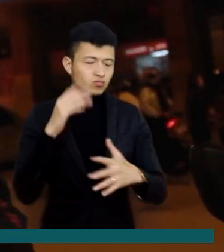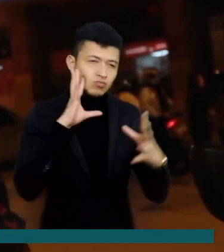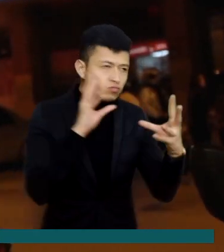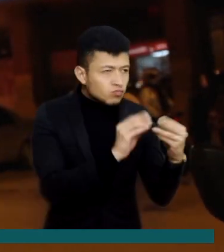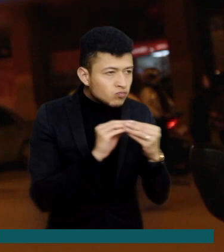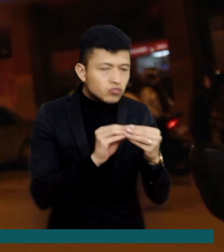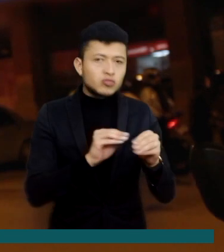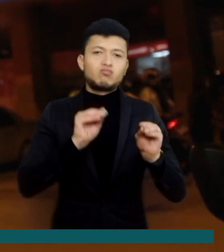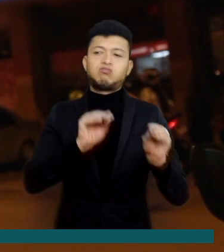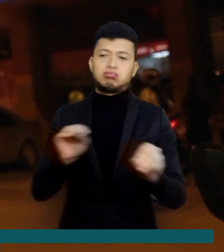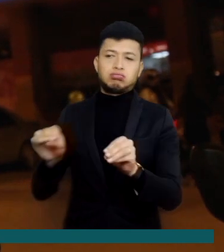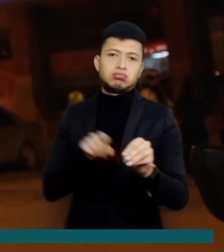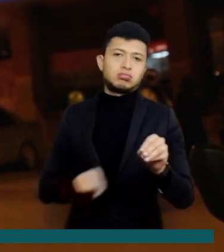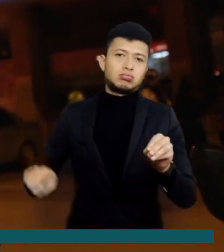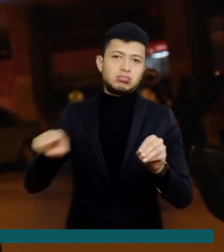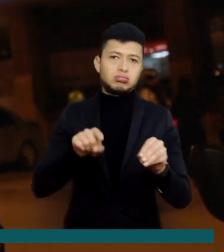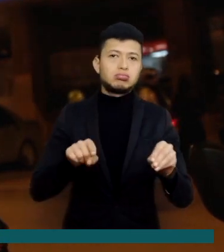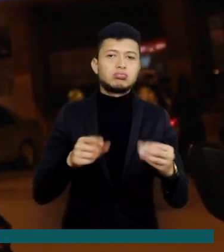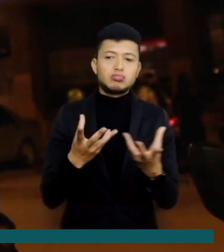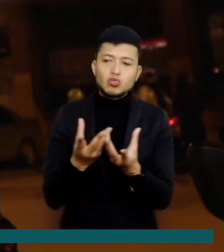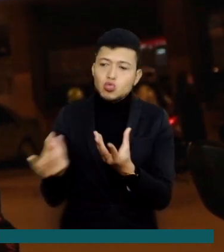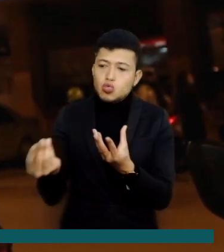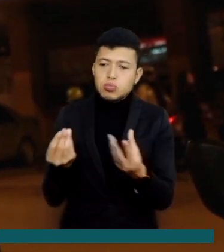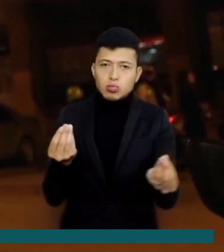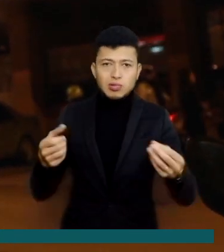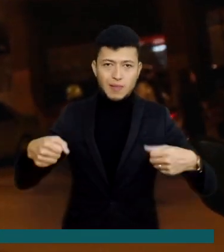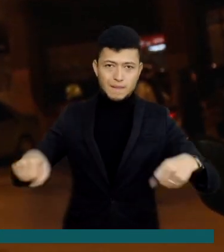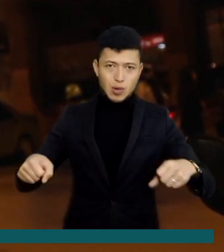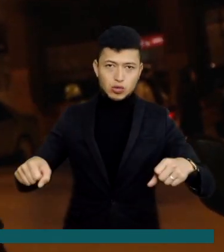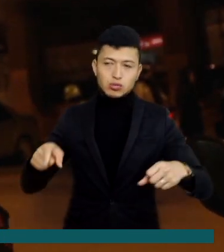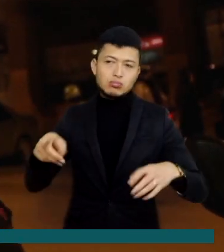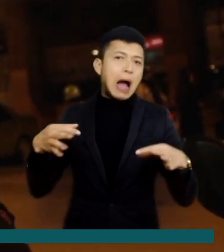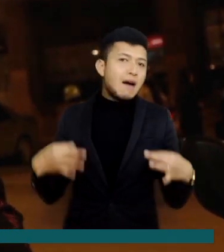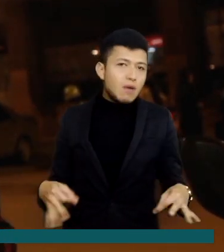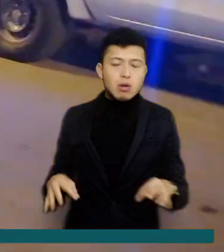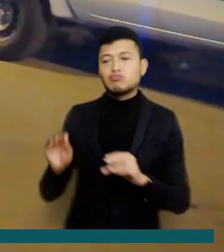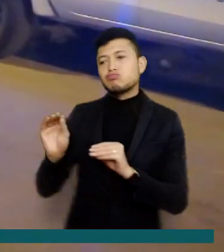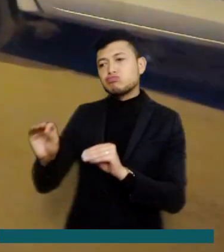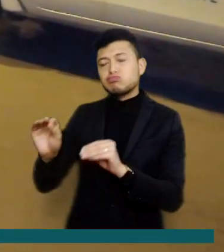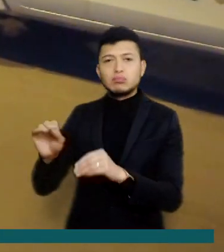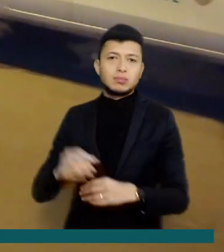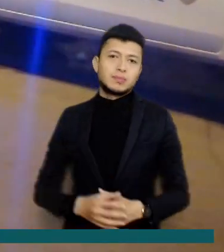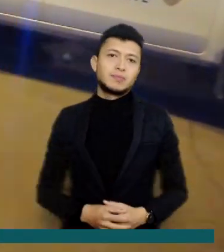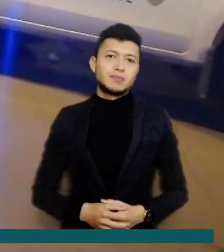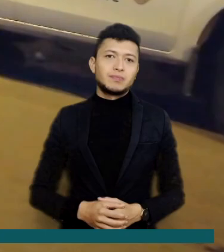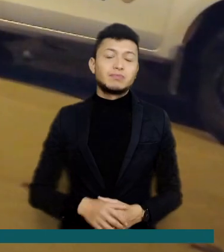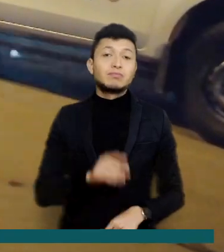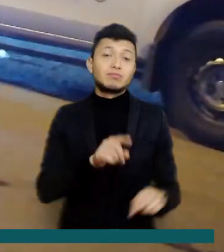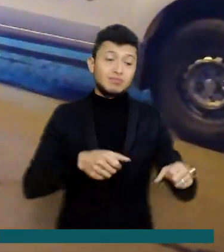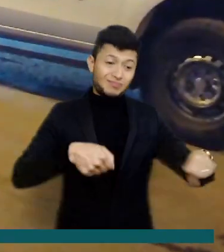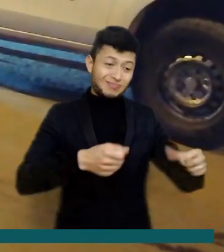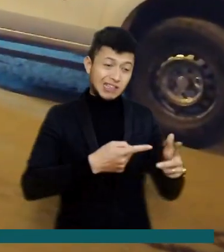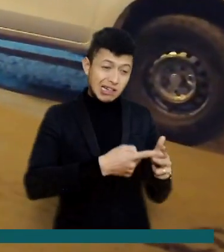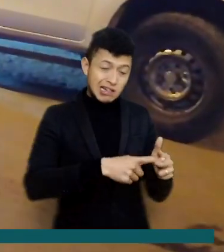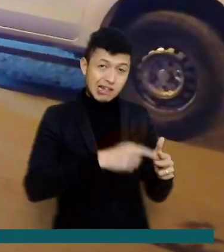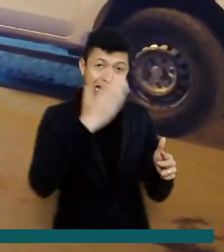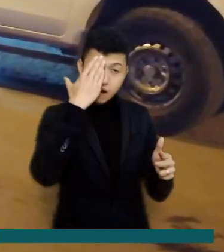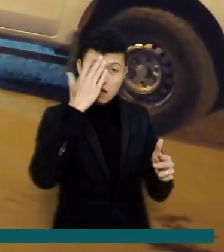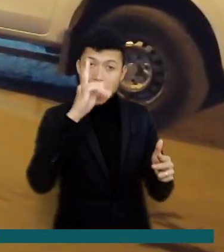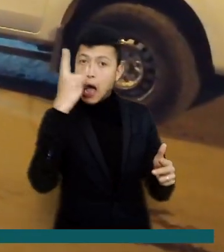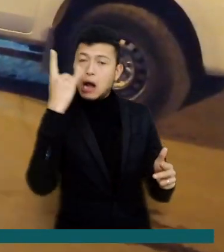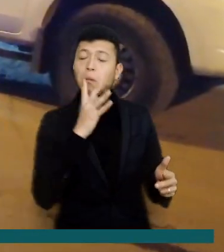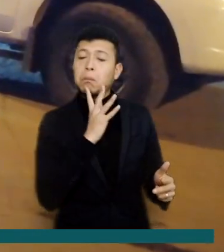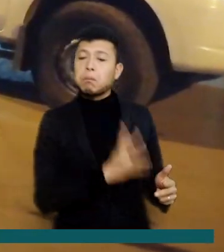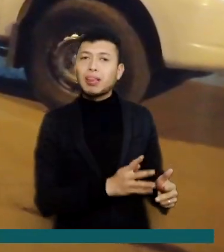iniciado las capacitaciones con algunos de los motociclistas que son informales. El mal estado mecánico de las motocicletas